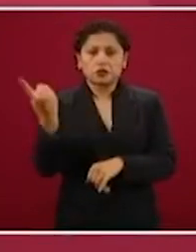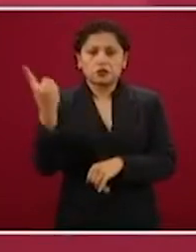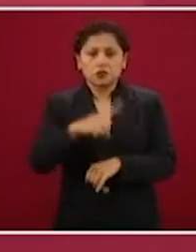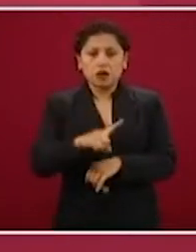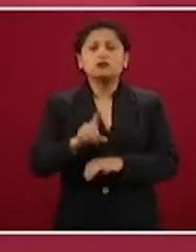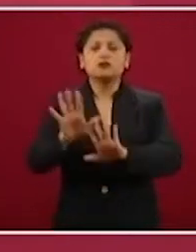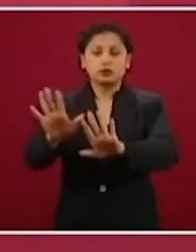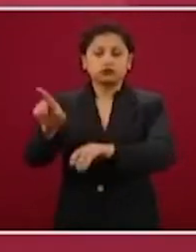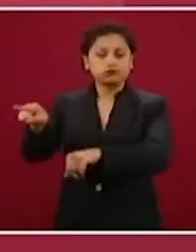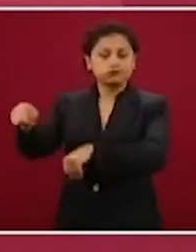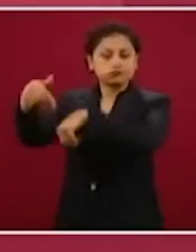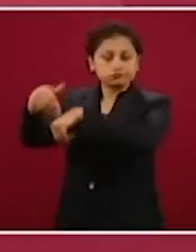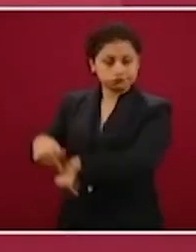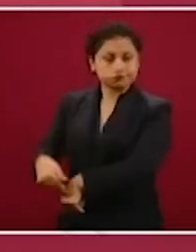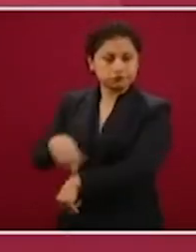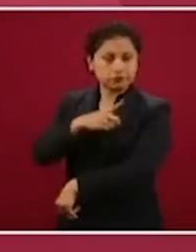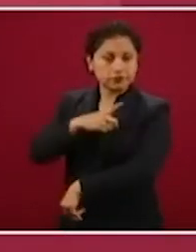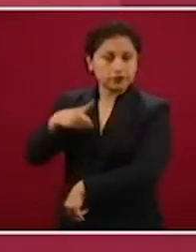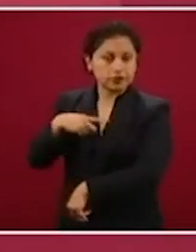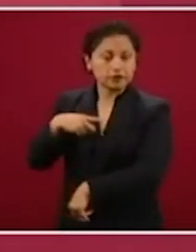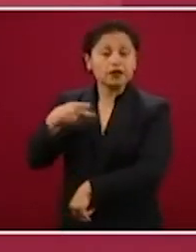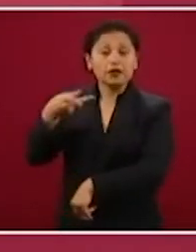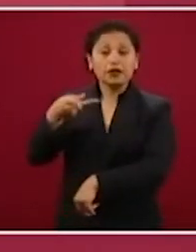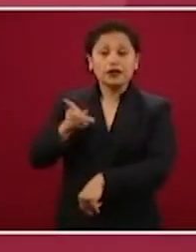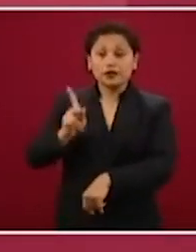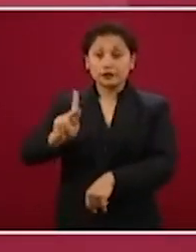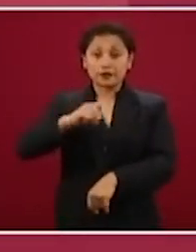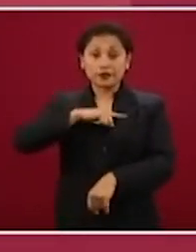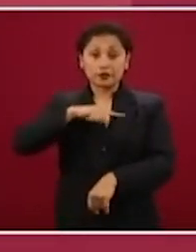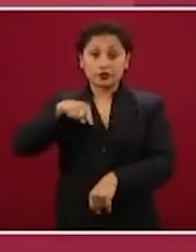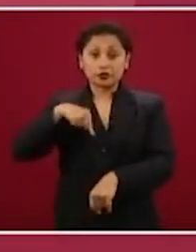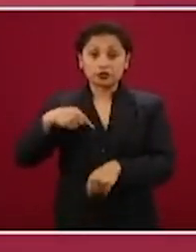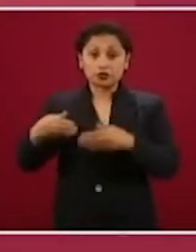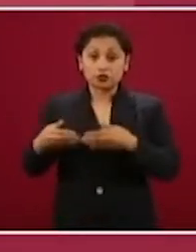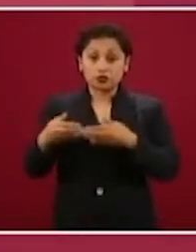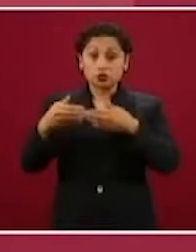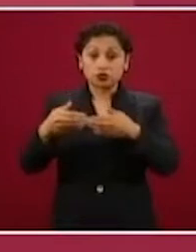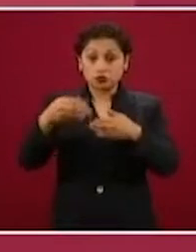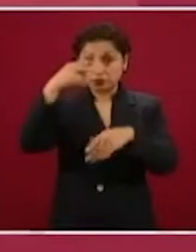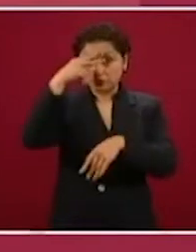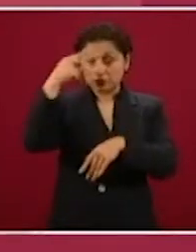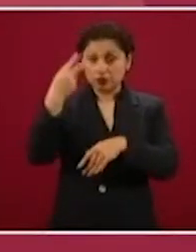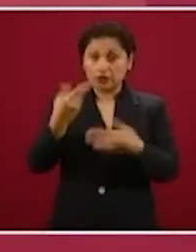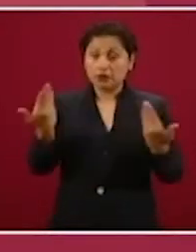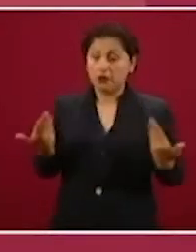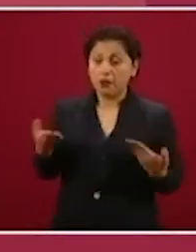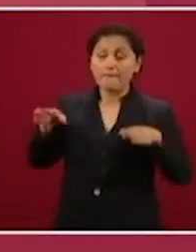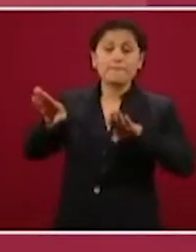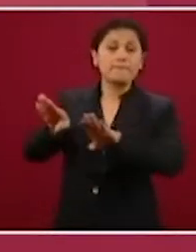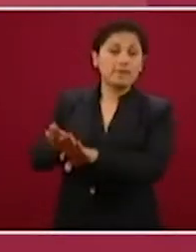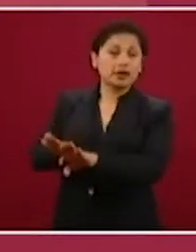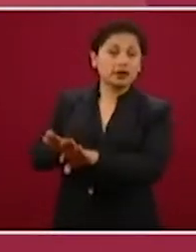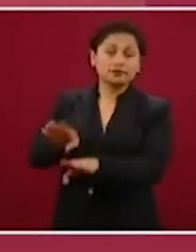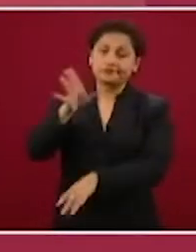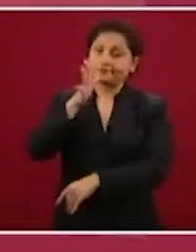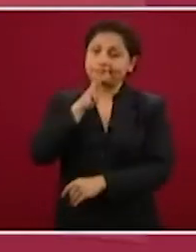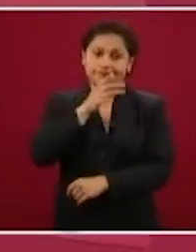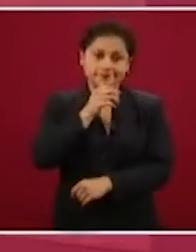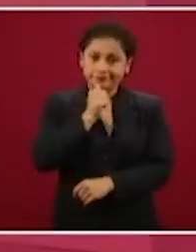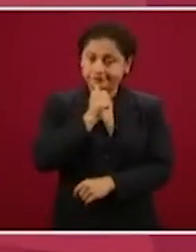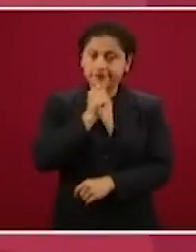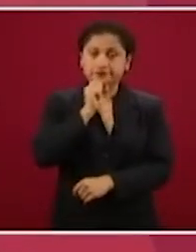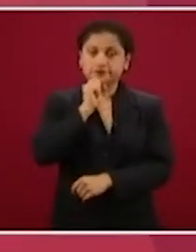pero no podemos cerrar nuestros puertos, ni cerrar nuestros